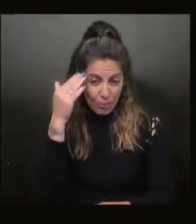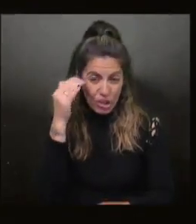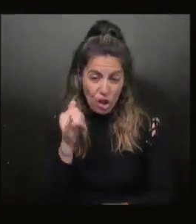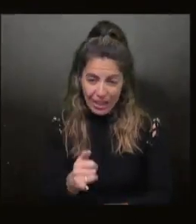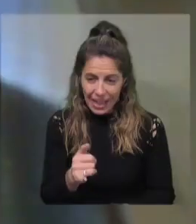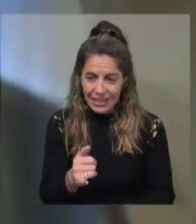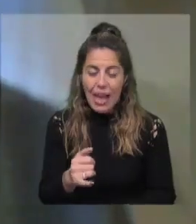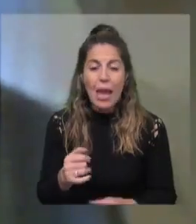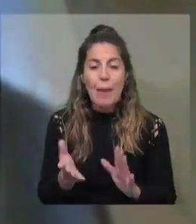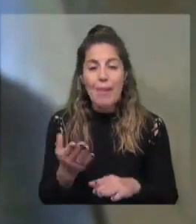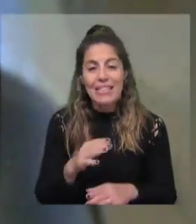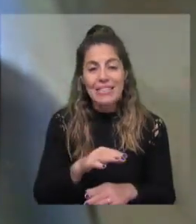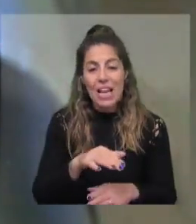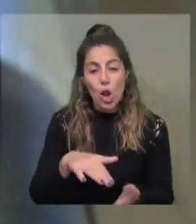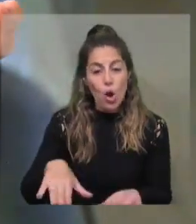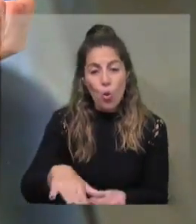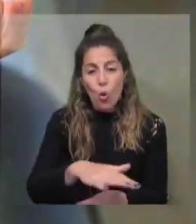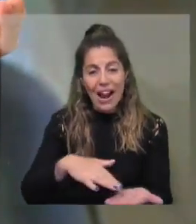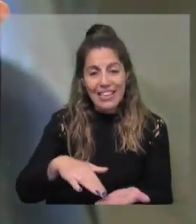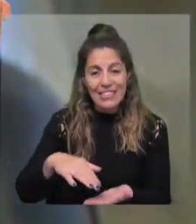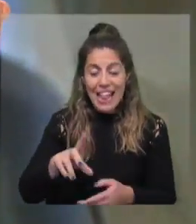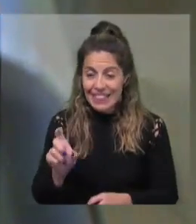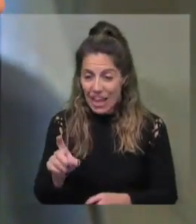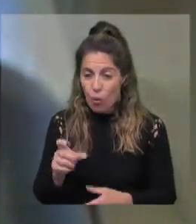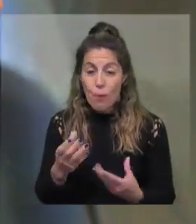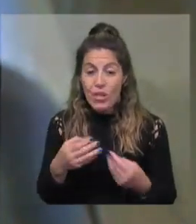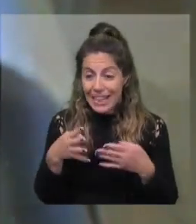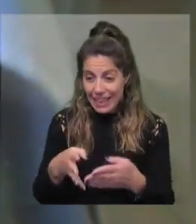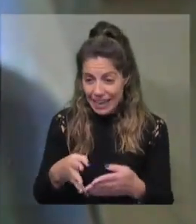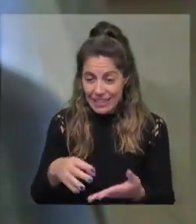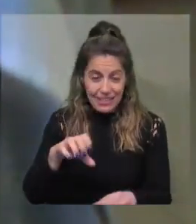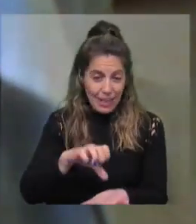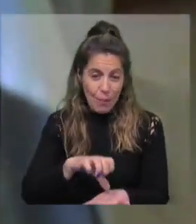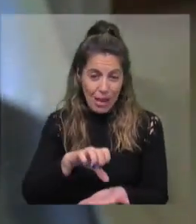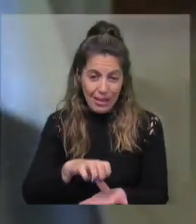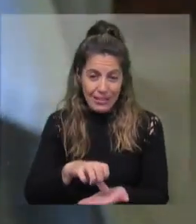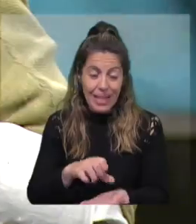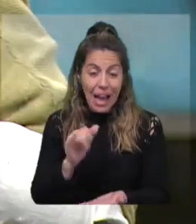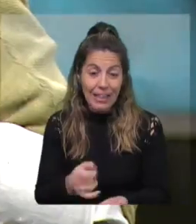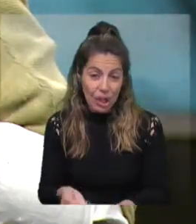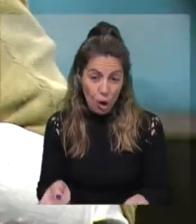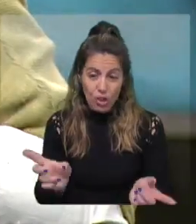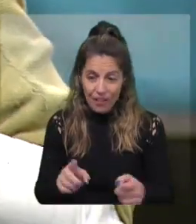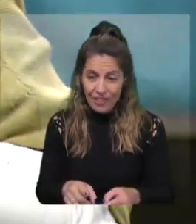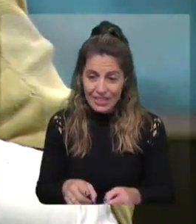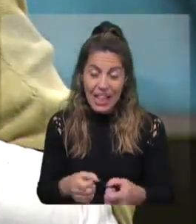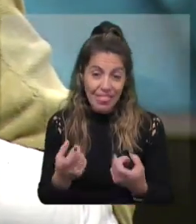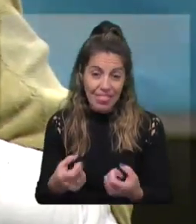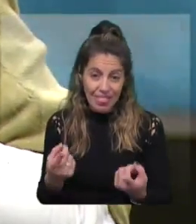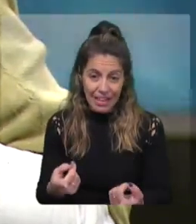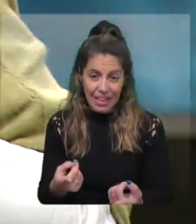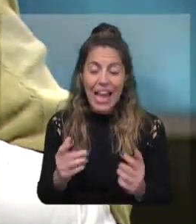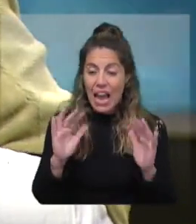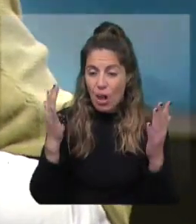Y más las riberas de los cursos de agua que han sido bastante atacadas en nuestro país, sí. que necesariamente que hay que repoblarlas, ¿no? Sí, de hecho el bosque